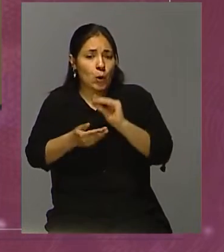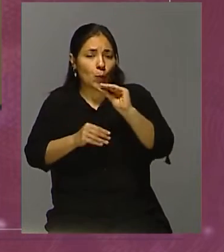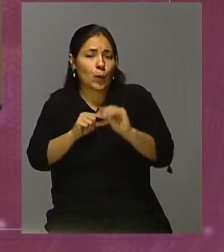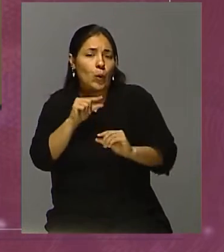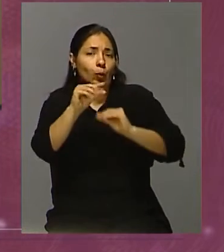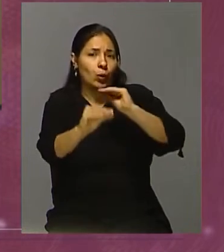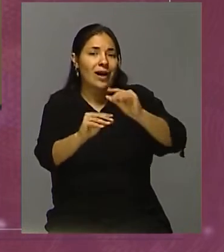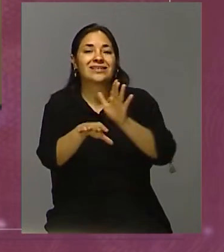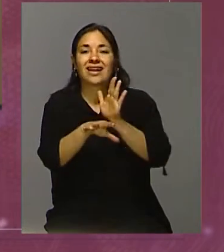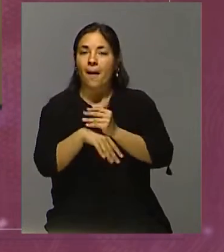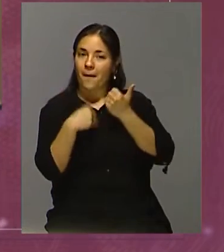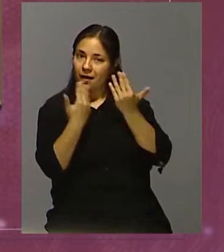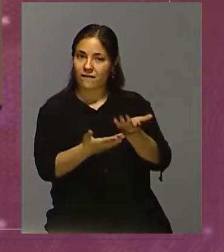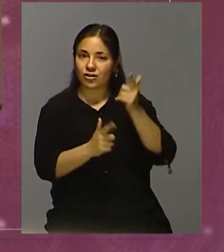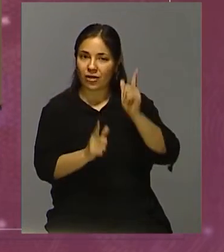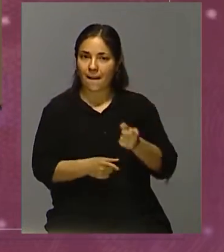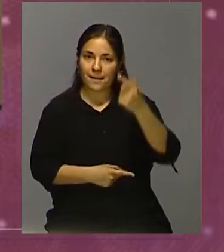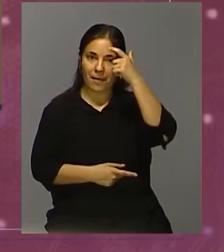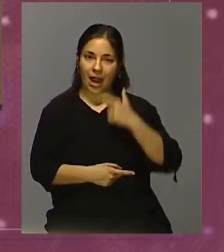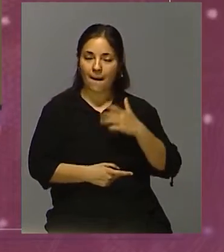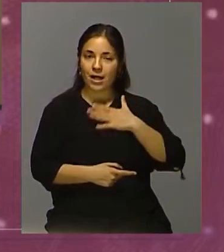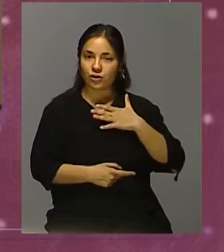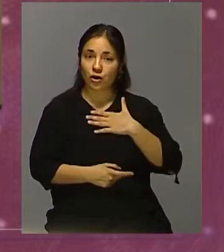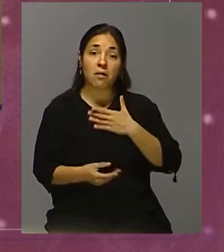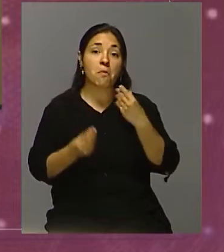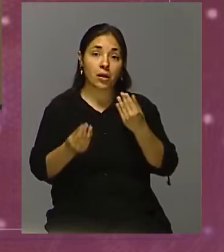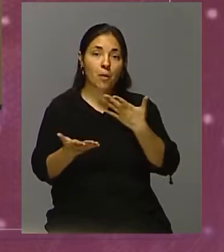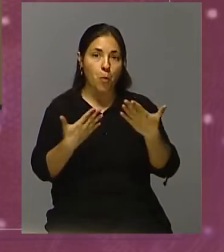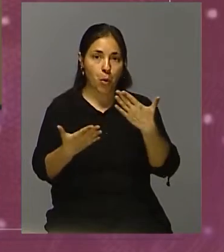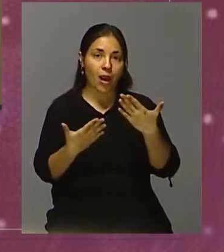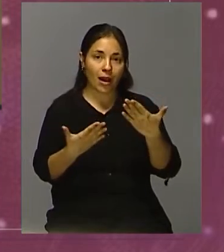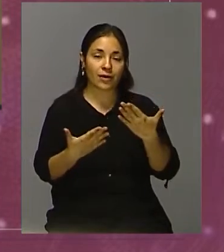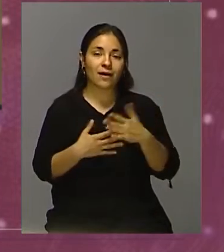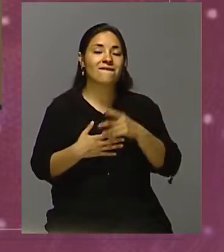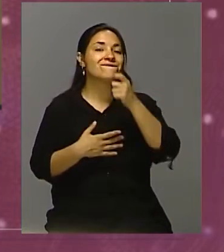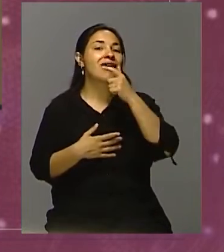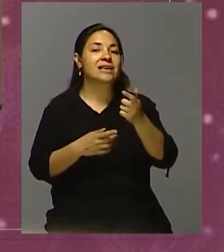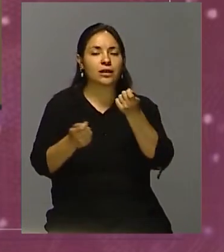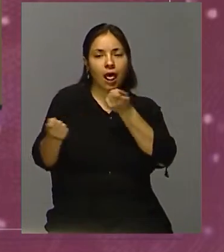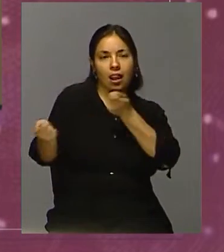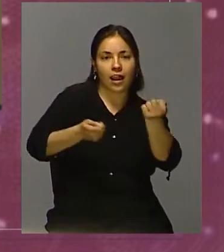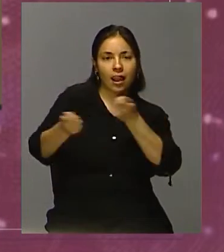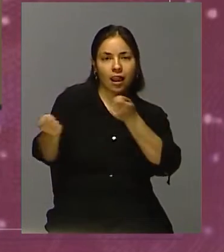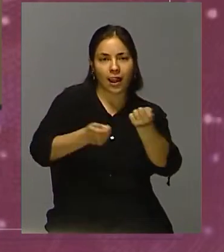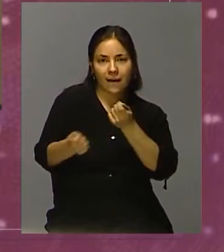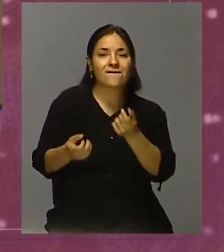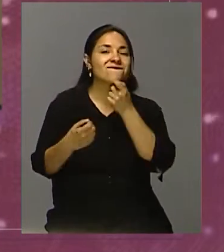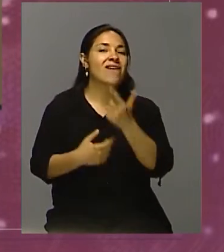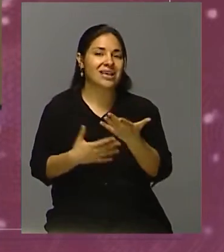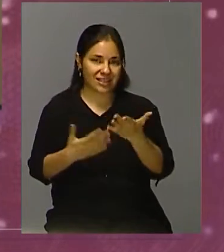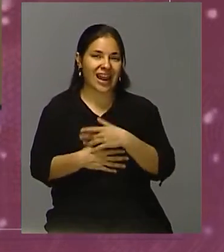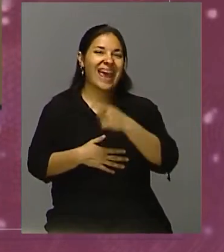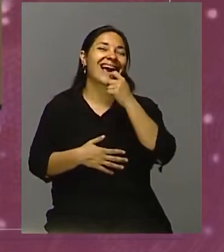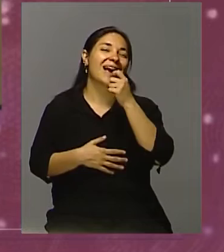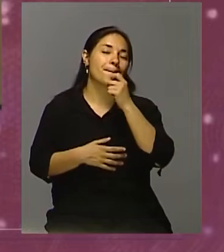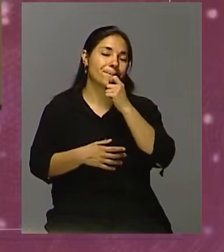un plus, un beneficio para los inversores, porque permite moverse con cierta facilidad en el mercado de valores. Te pongo un